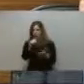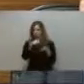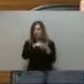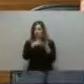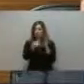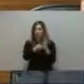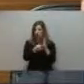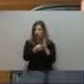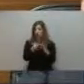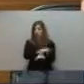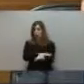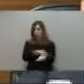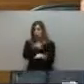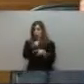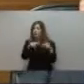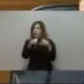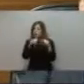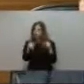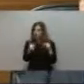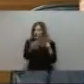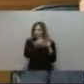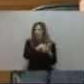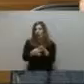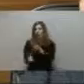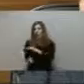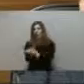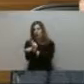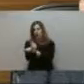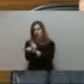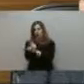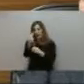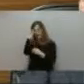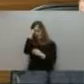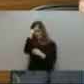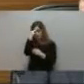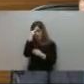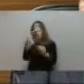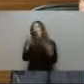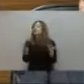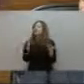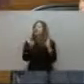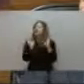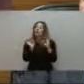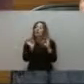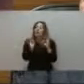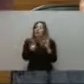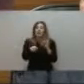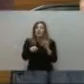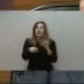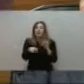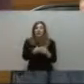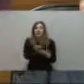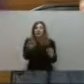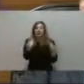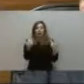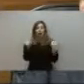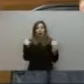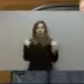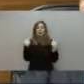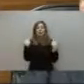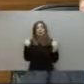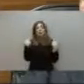Gobierno del Principado sobre el puerto de Candás. Y así los demás de competencia